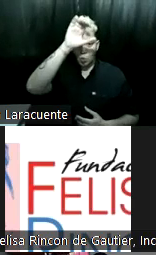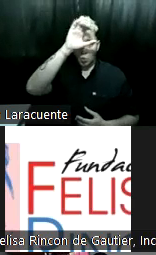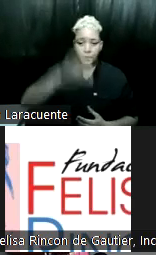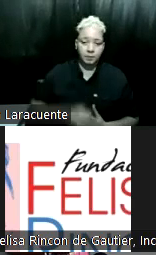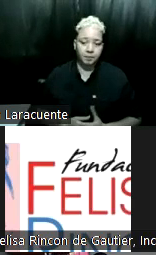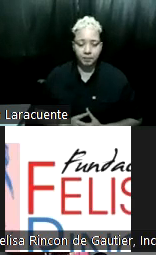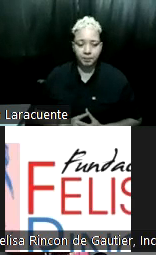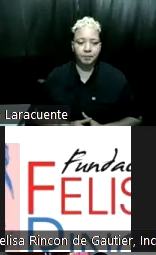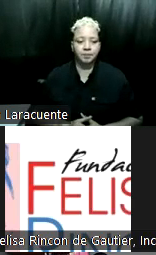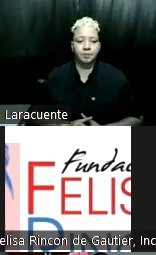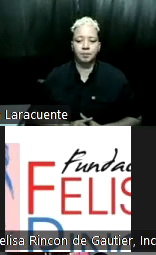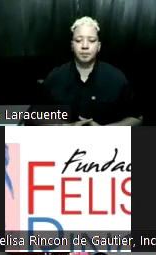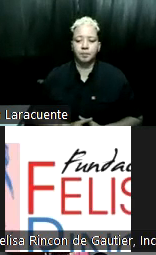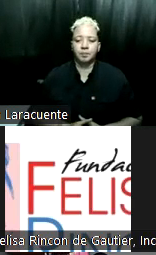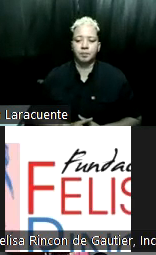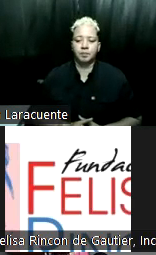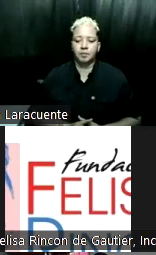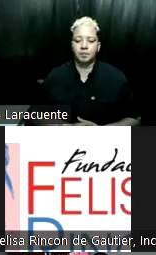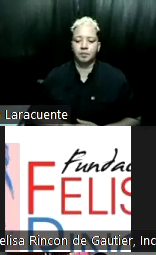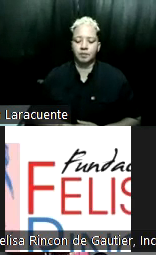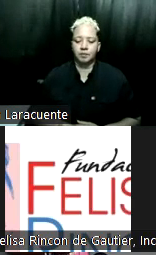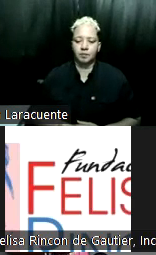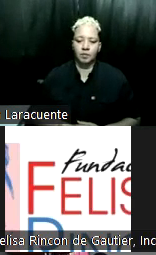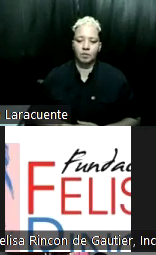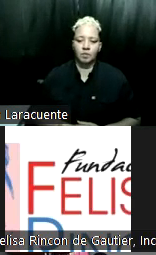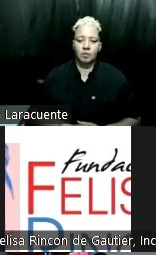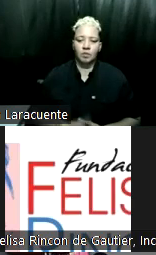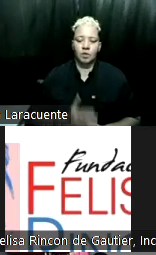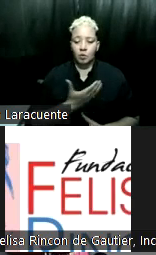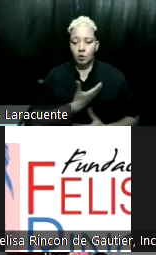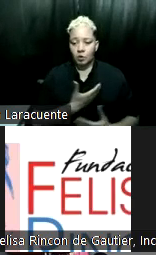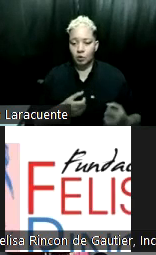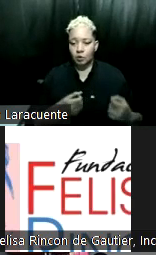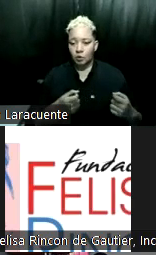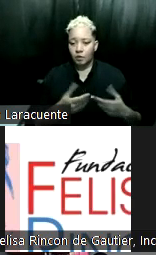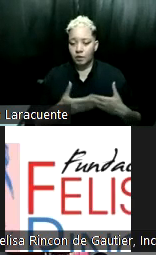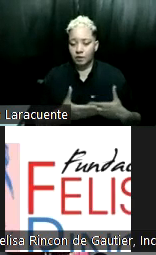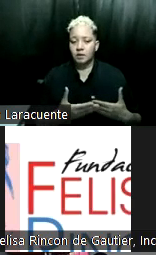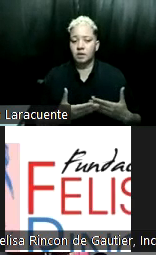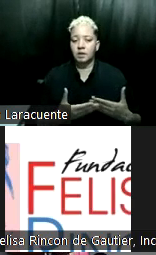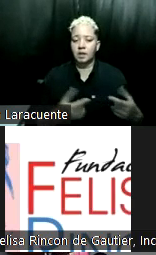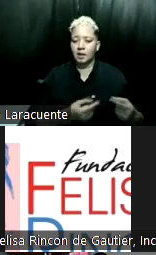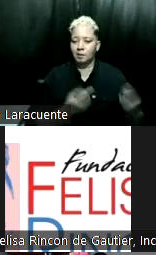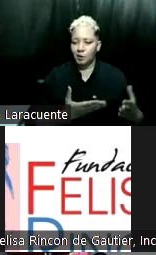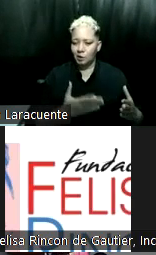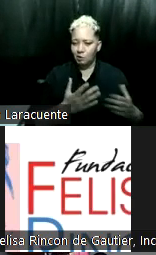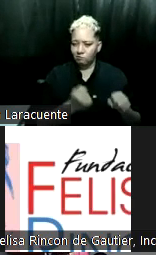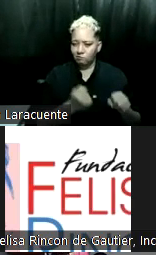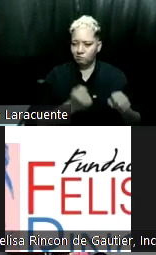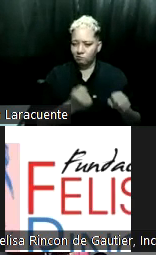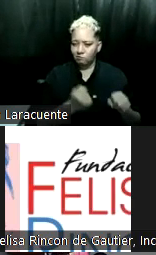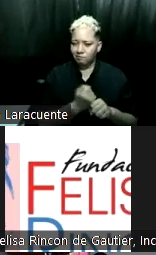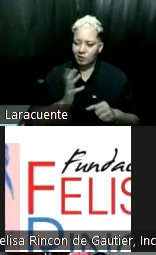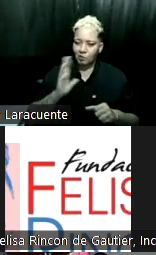eh, nuestro vecino y principal rival caribeño en el baloncesto de esos años, llega a